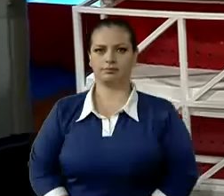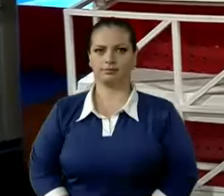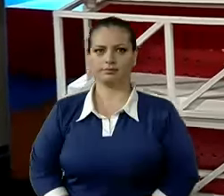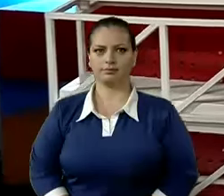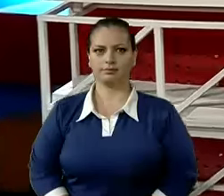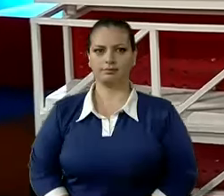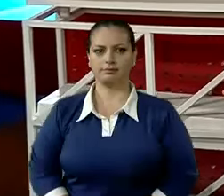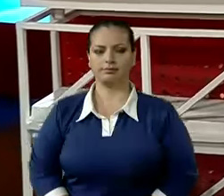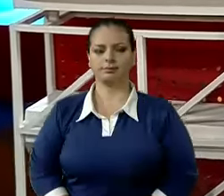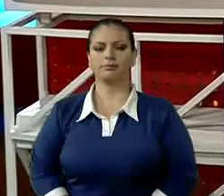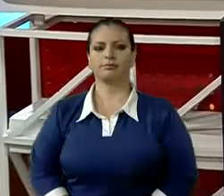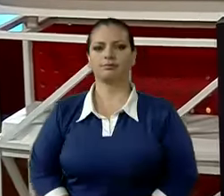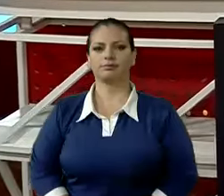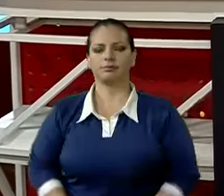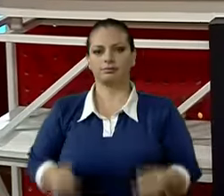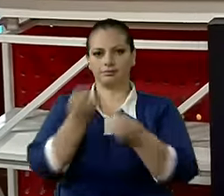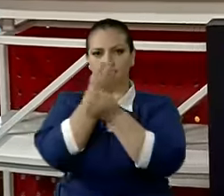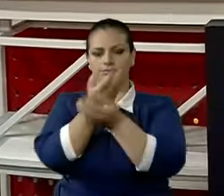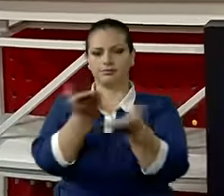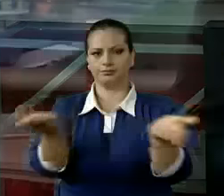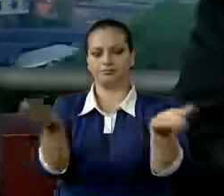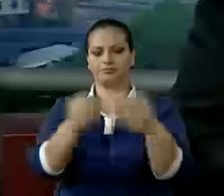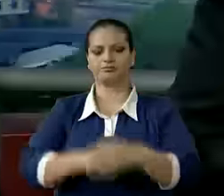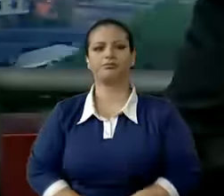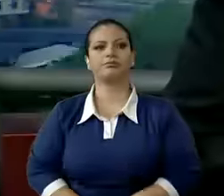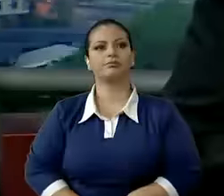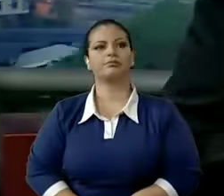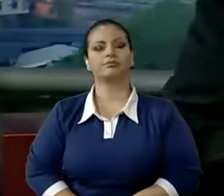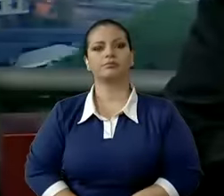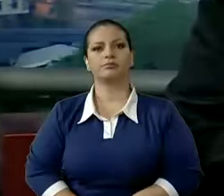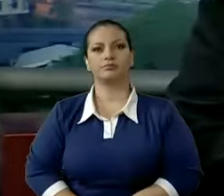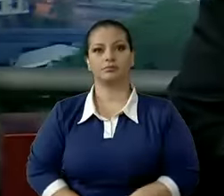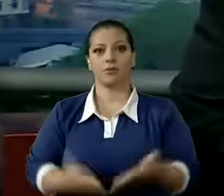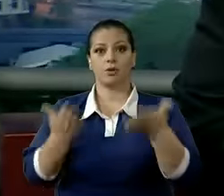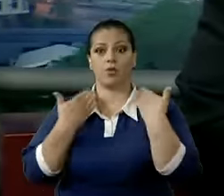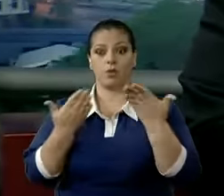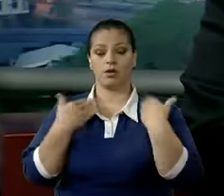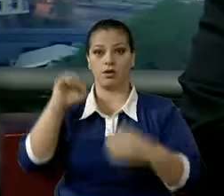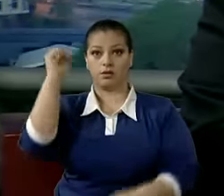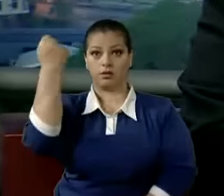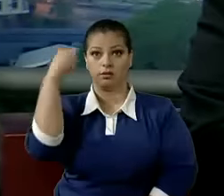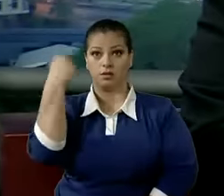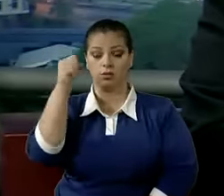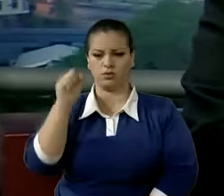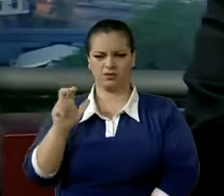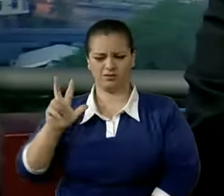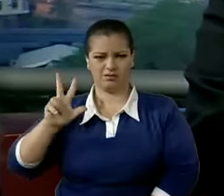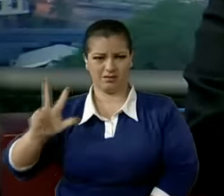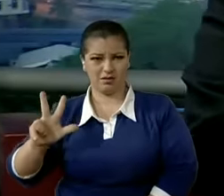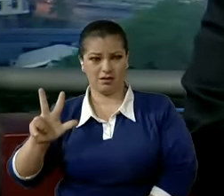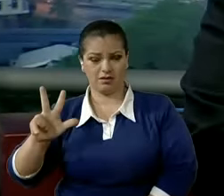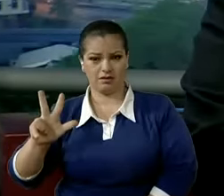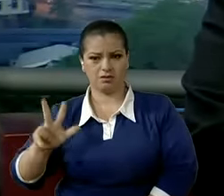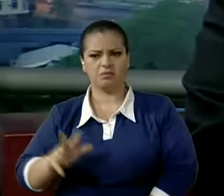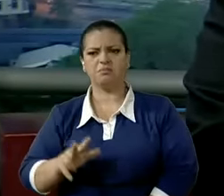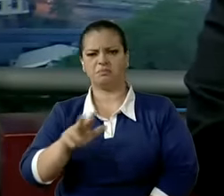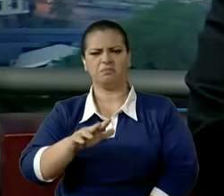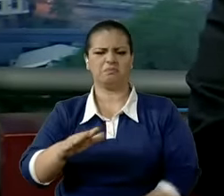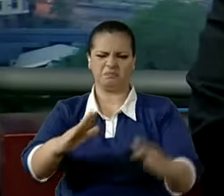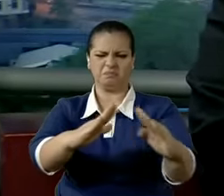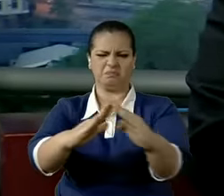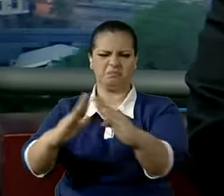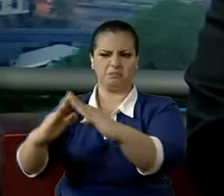Bueno, vamos con esta información. Un crimen pasional se registró en la ciudadela Sauces 3, al norte de Guayaquil. Un joven de 22 años